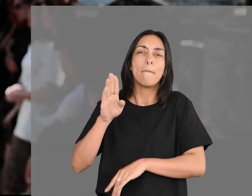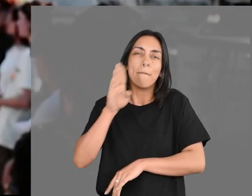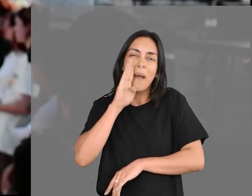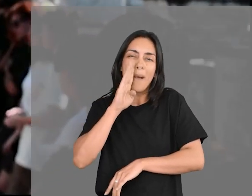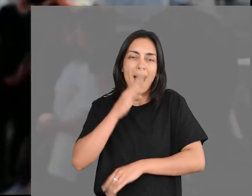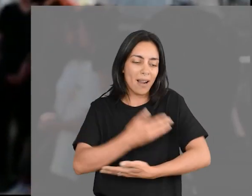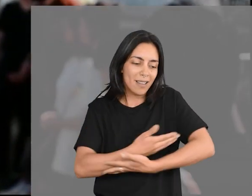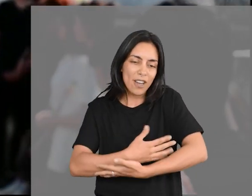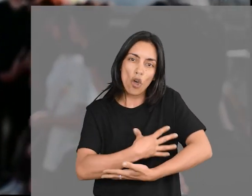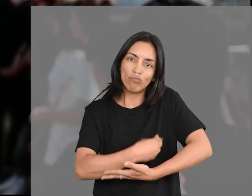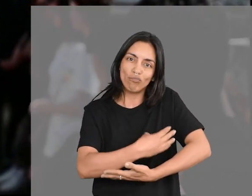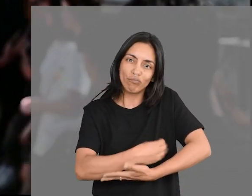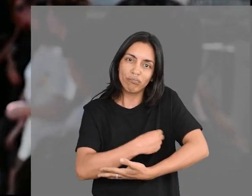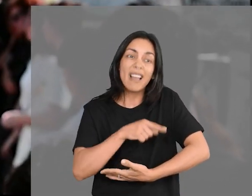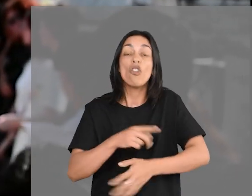representa